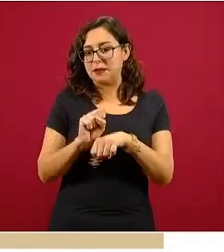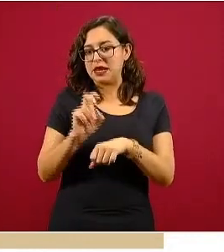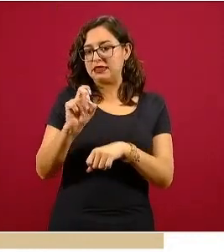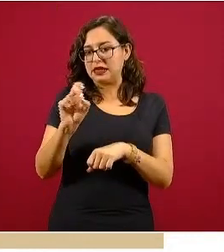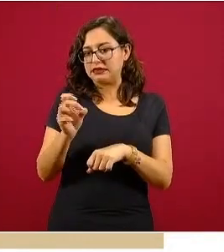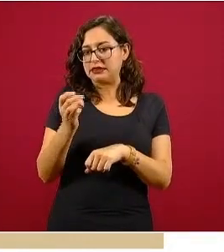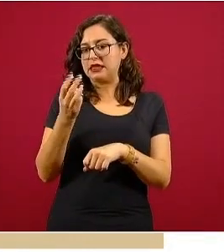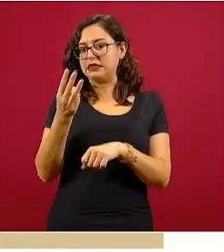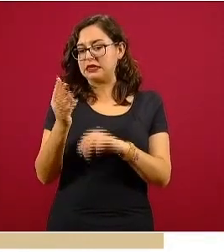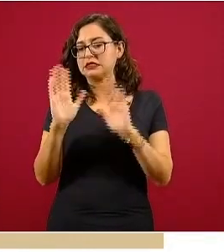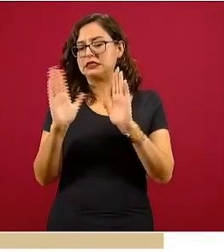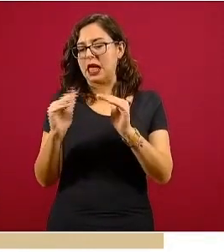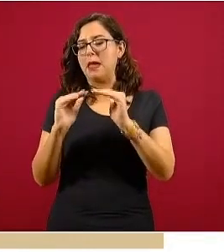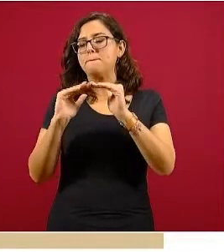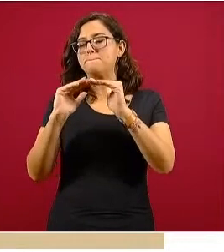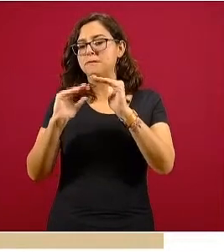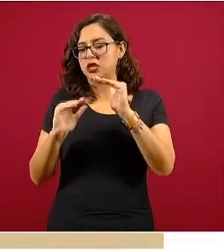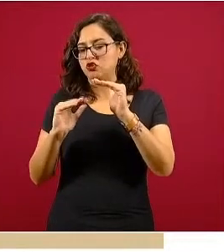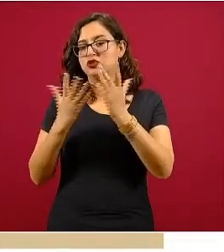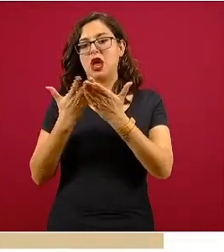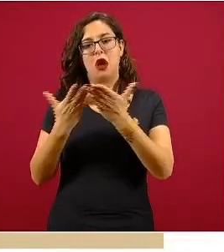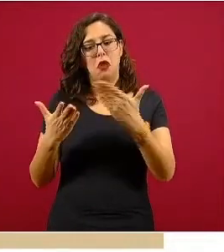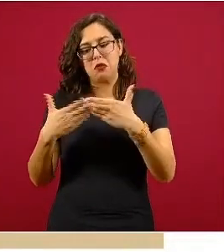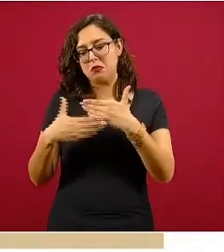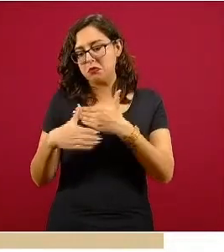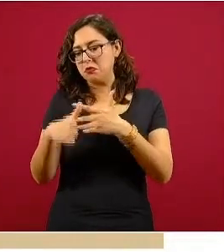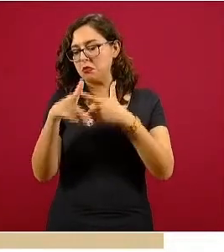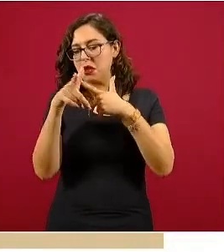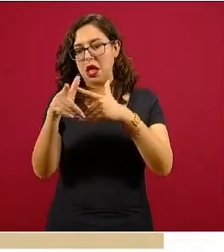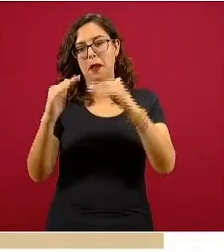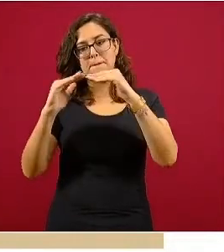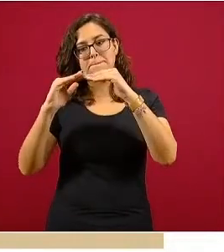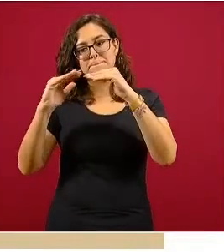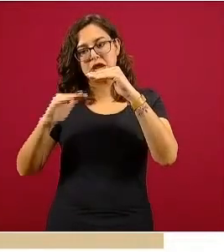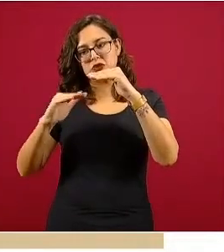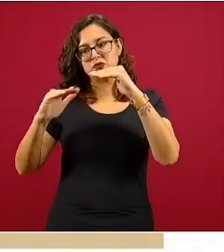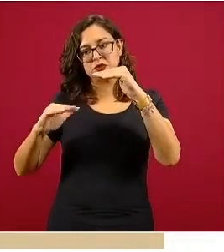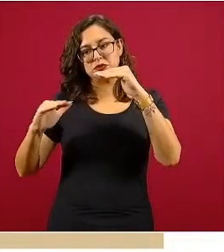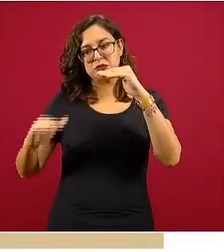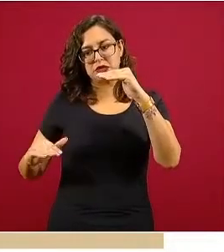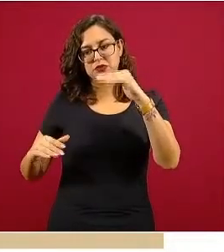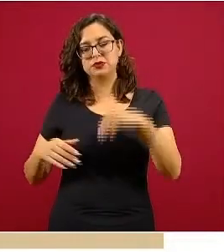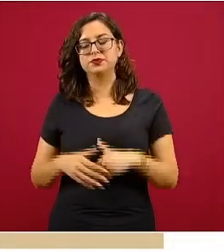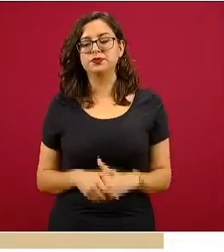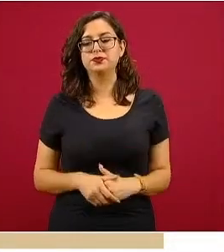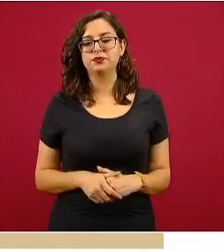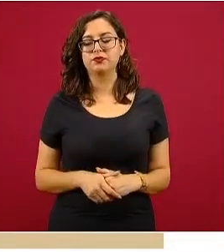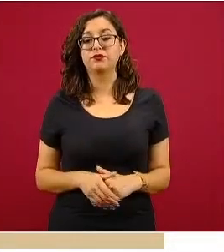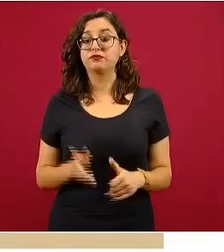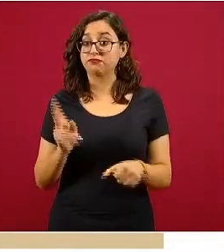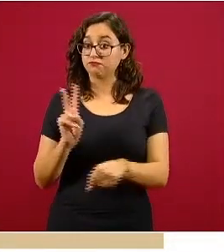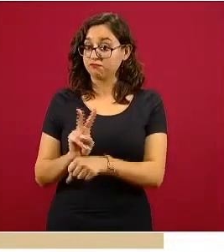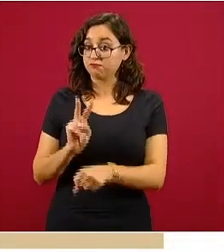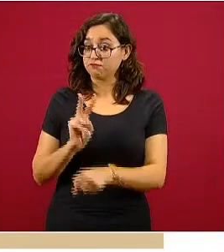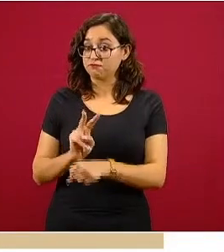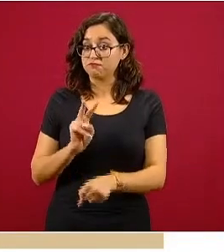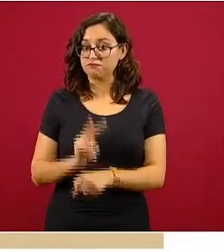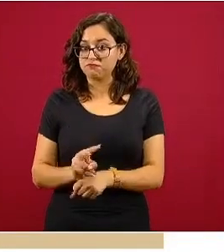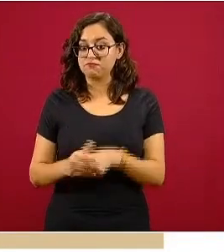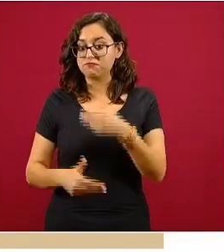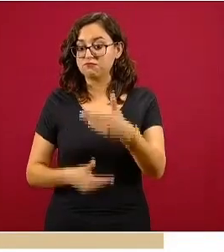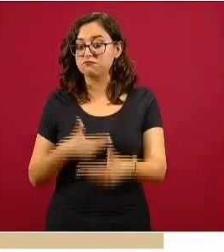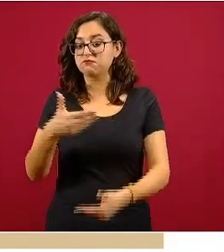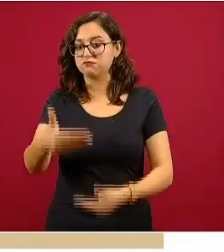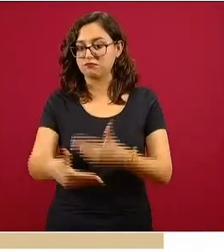mantiene por debajo y está teniendo una tendencia descendente nuevamente a la semana 34. Vamos a estar muy atentos de cómo